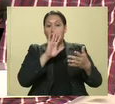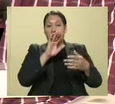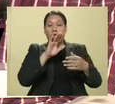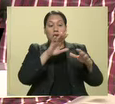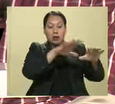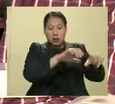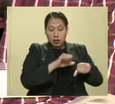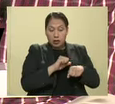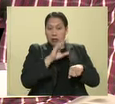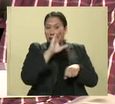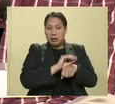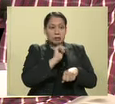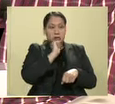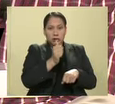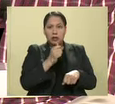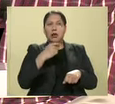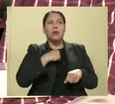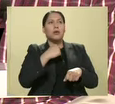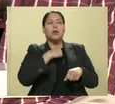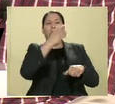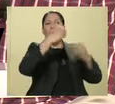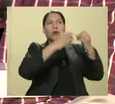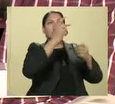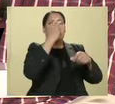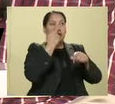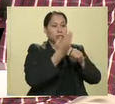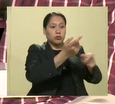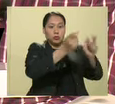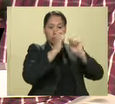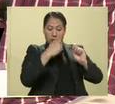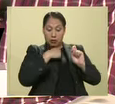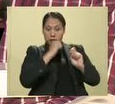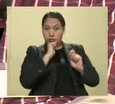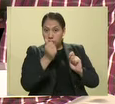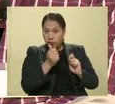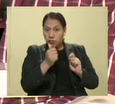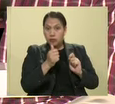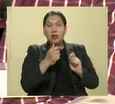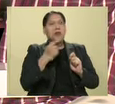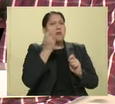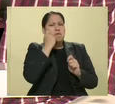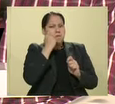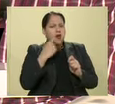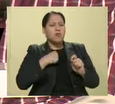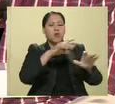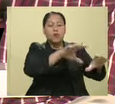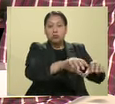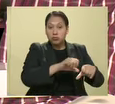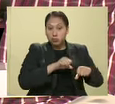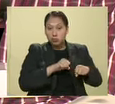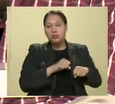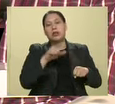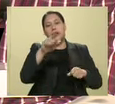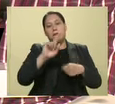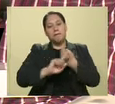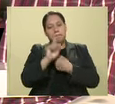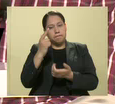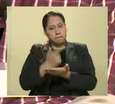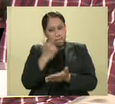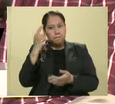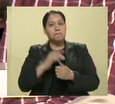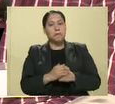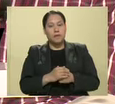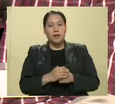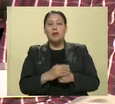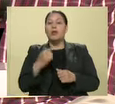la tutela, si ya no ejerce la patria potestad, lo sustraes o lo retienes, te haces acreedor a un delito. Que también tengo